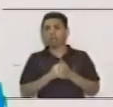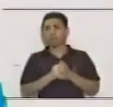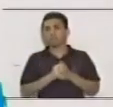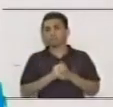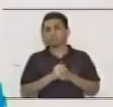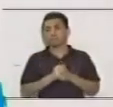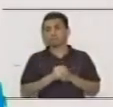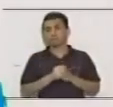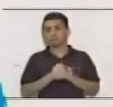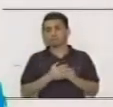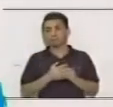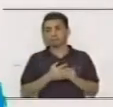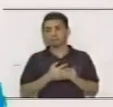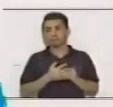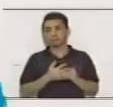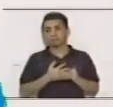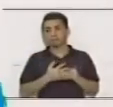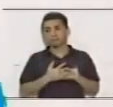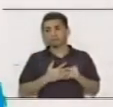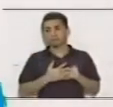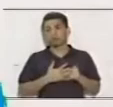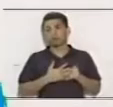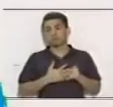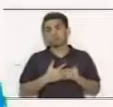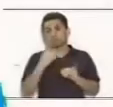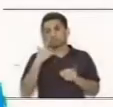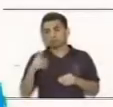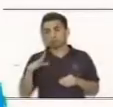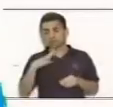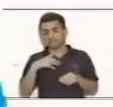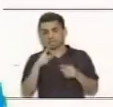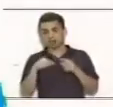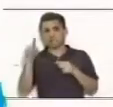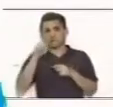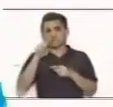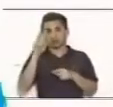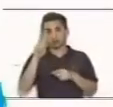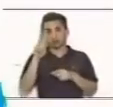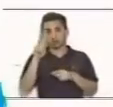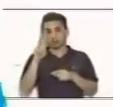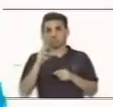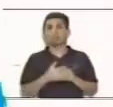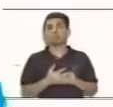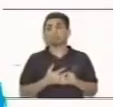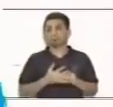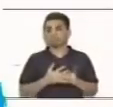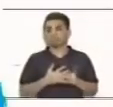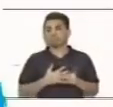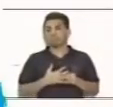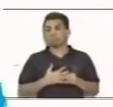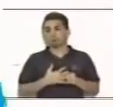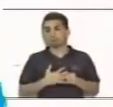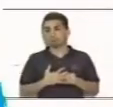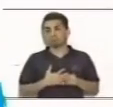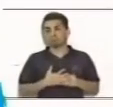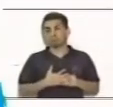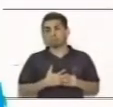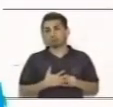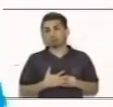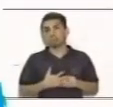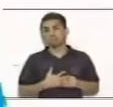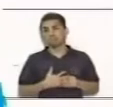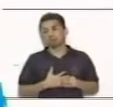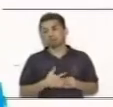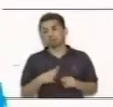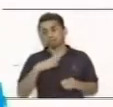bien. Tiene raíz cuadrada. ¿Cuál va a ser? h al cuadrado.